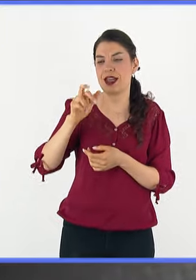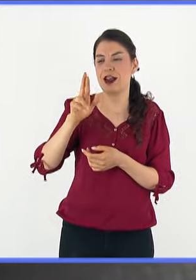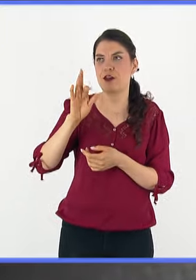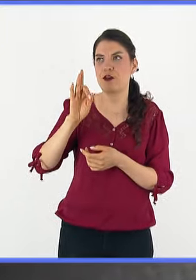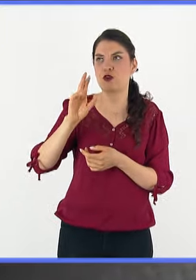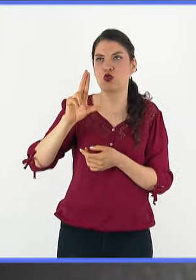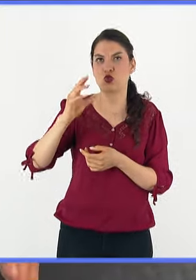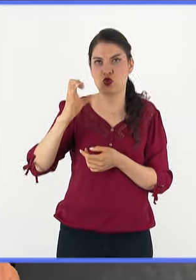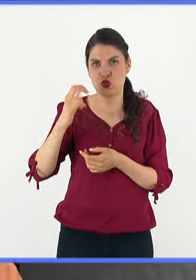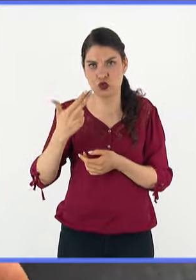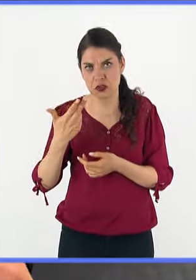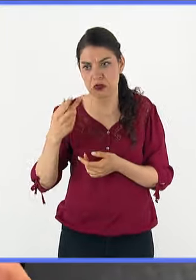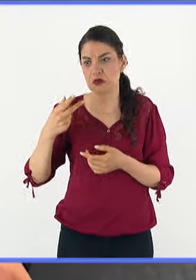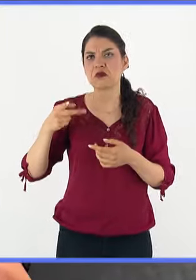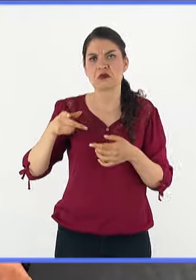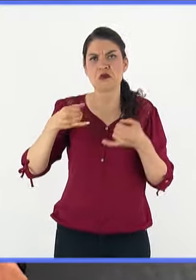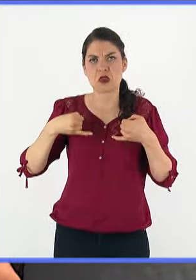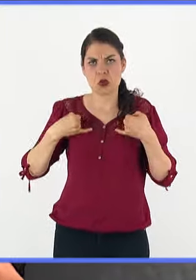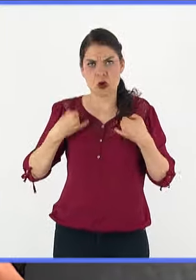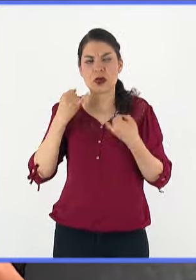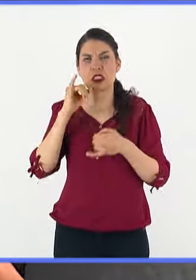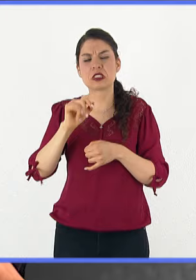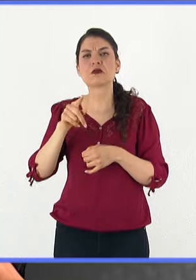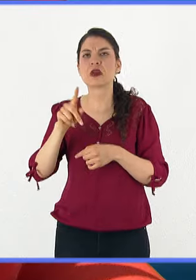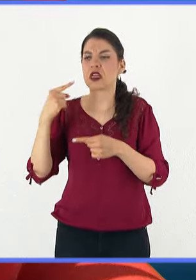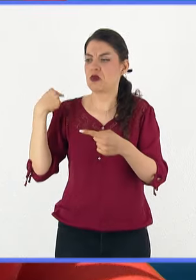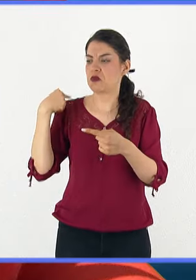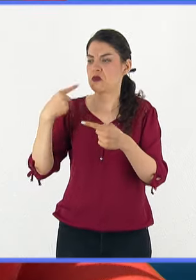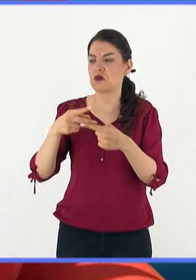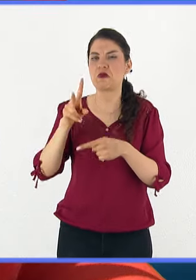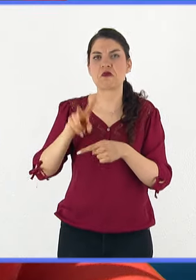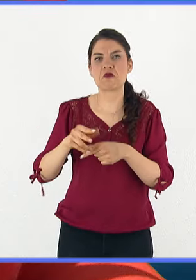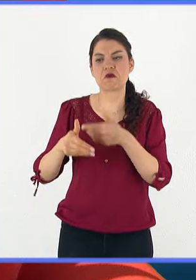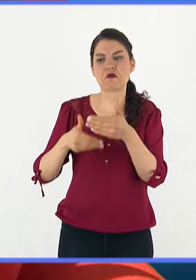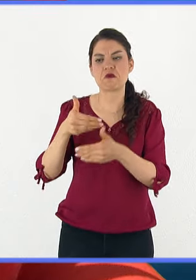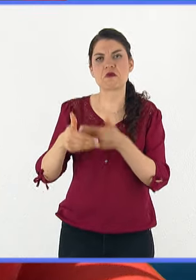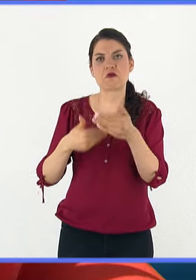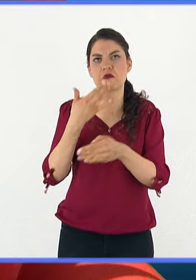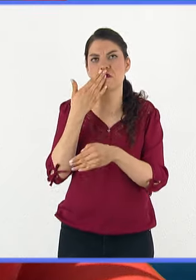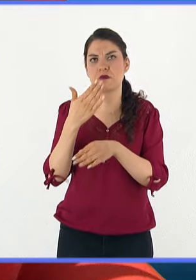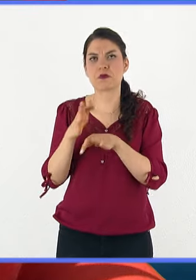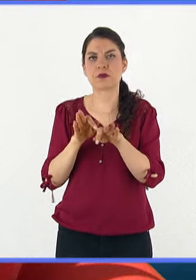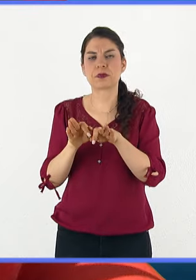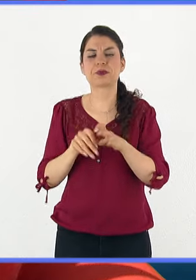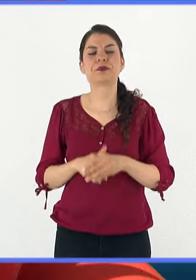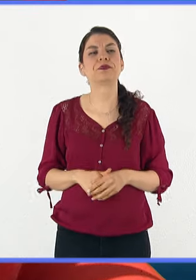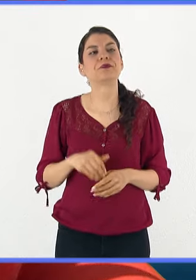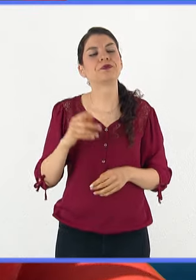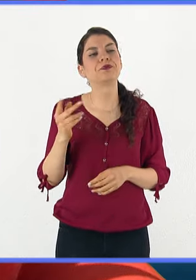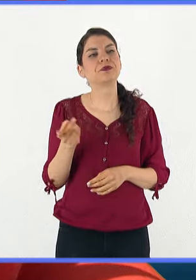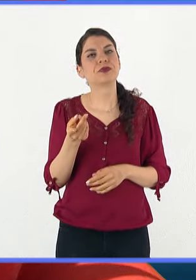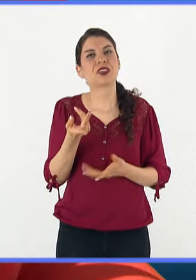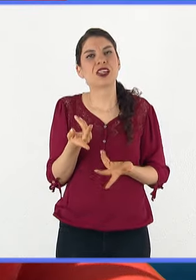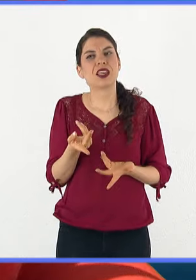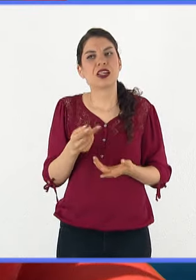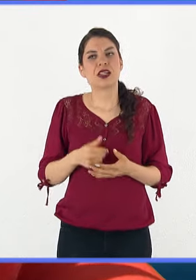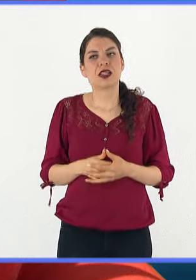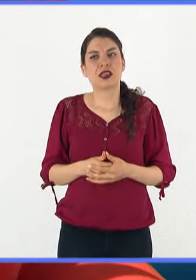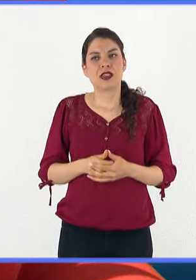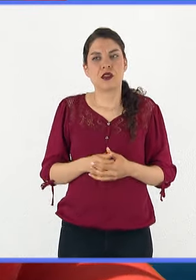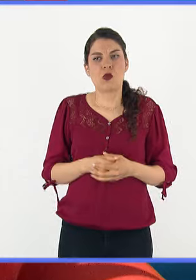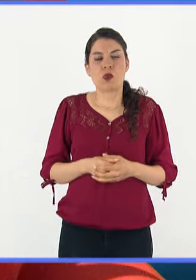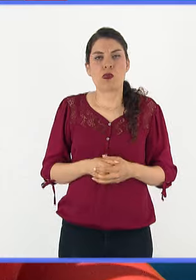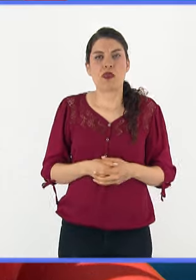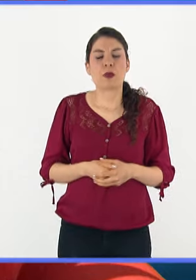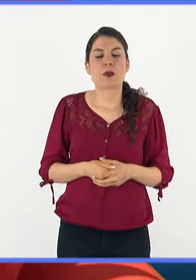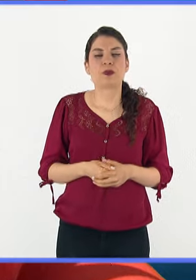juventud de muy larga trayectoria una interrogante que está ahí como muy latente es el de qué tanto las acciones